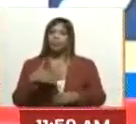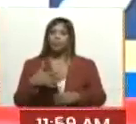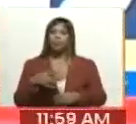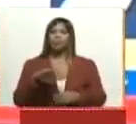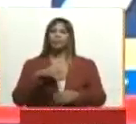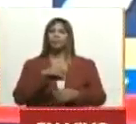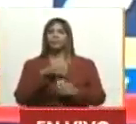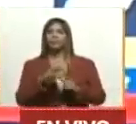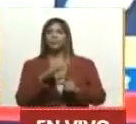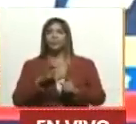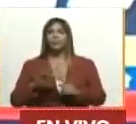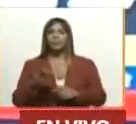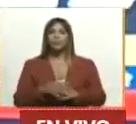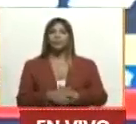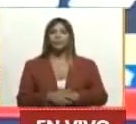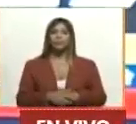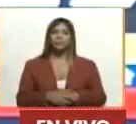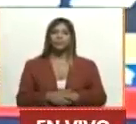de los fiscales.